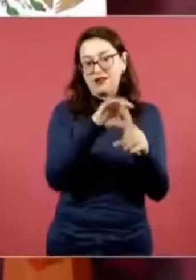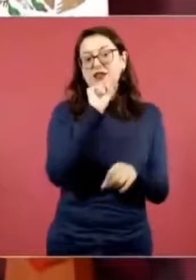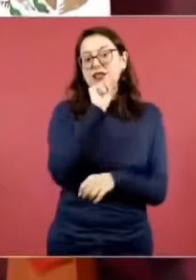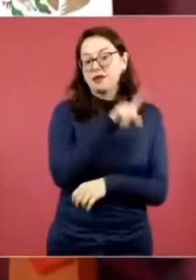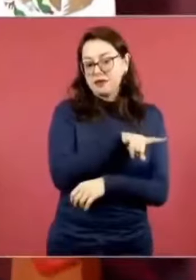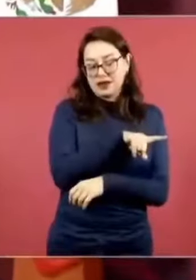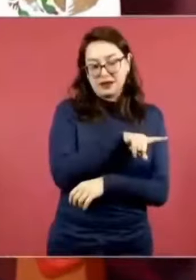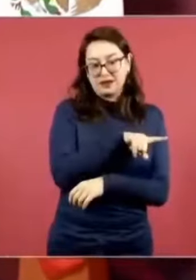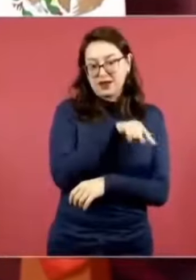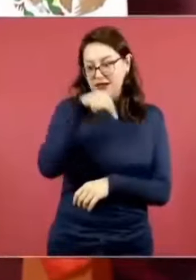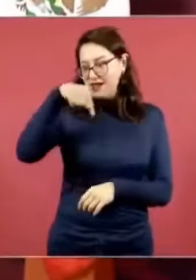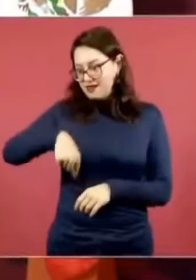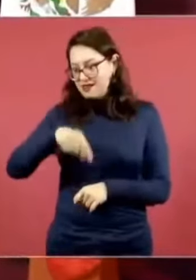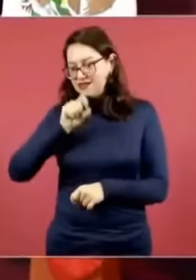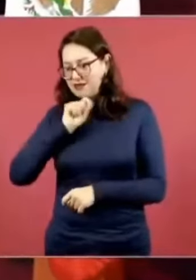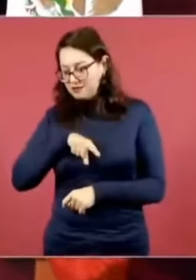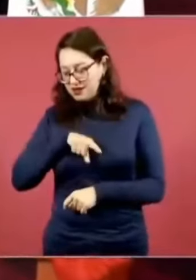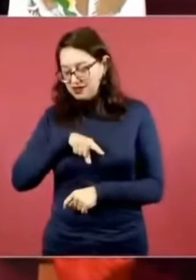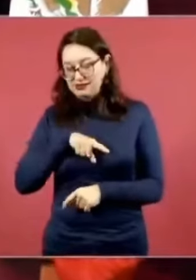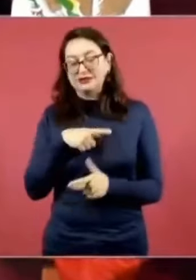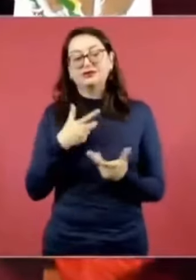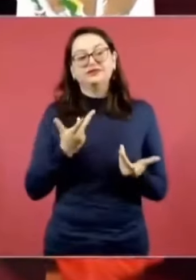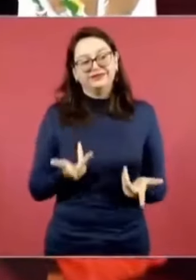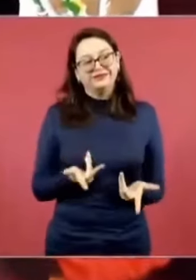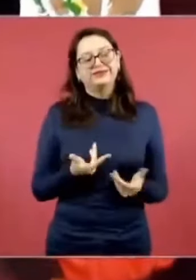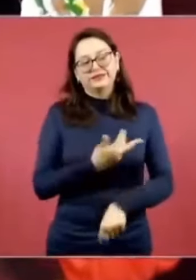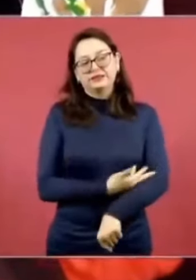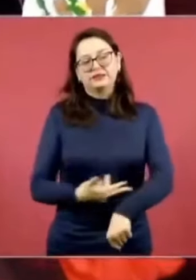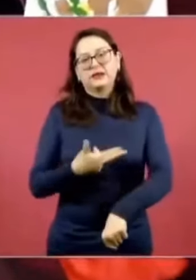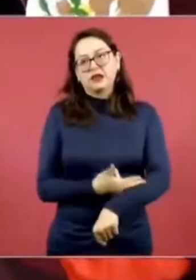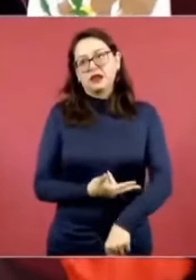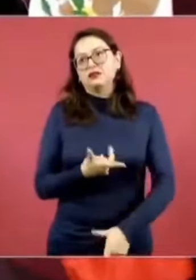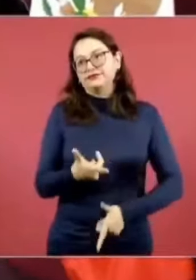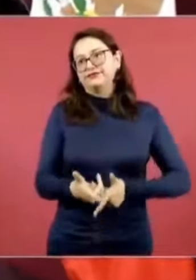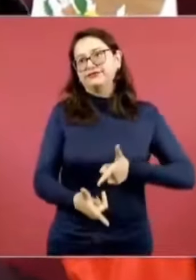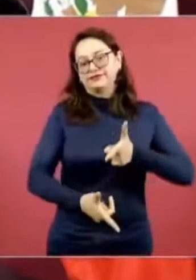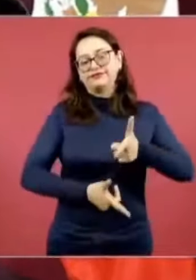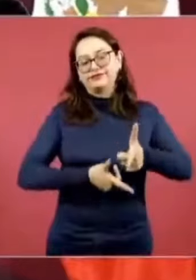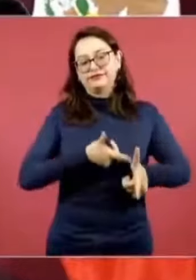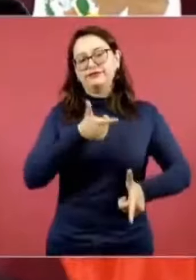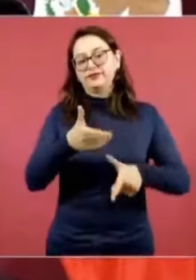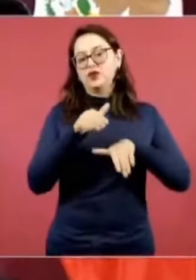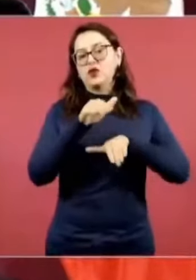va a alentarse el tema migratorio.